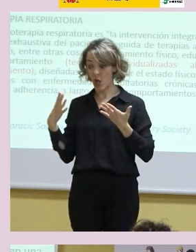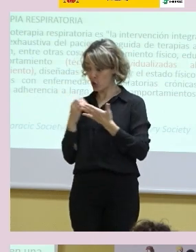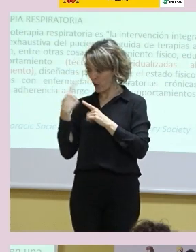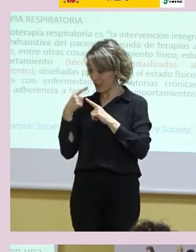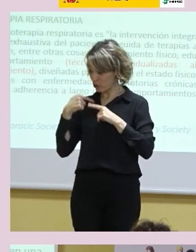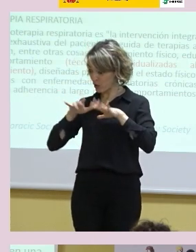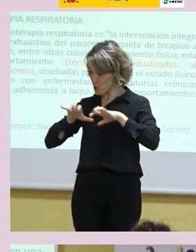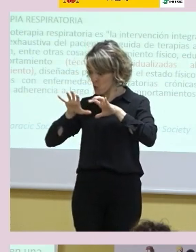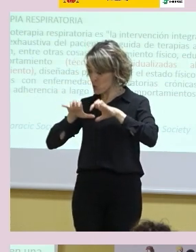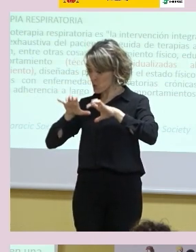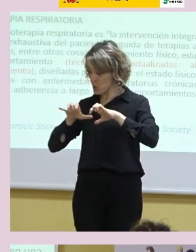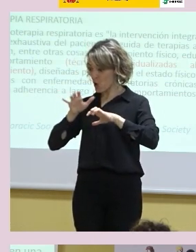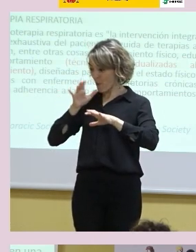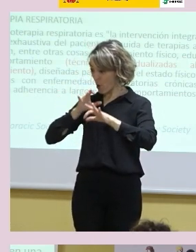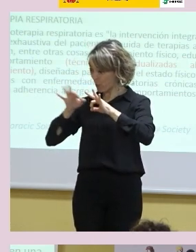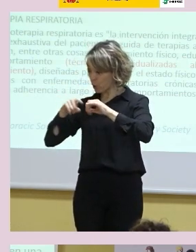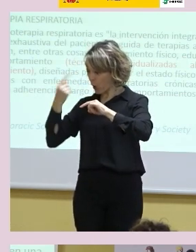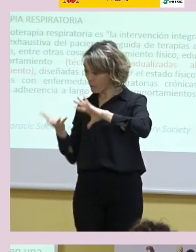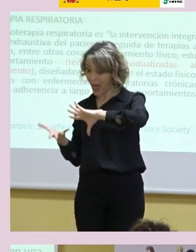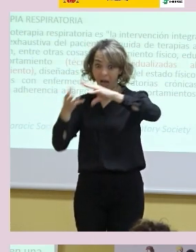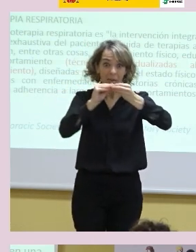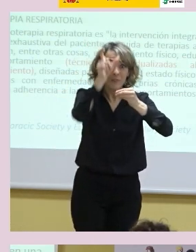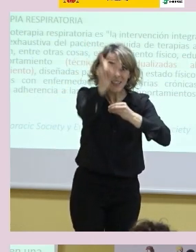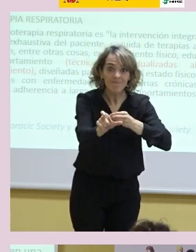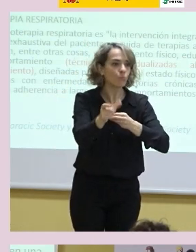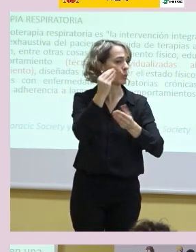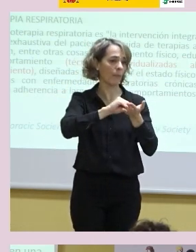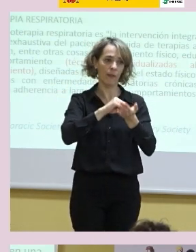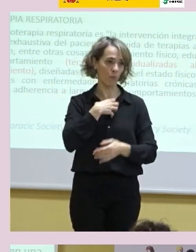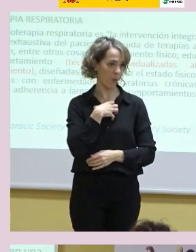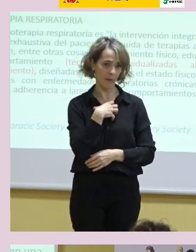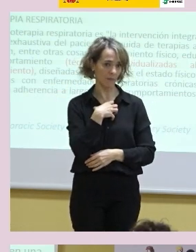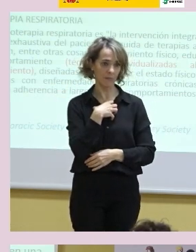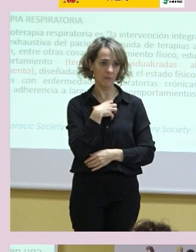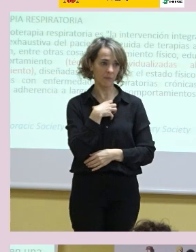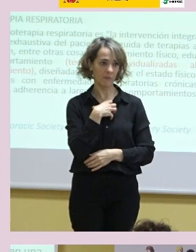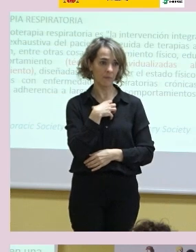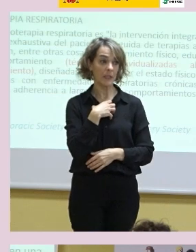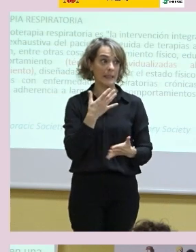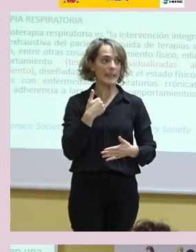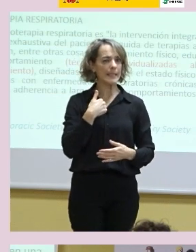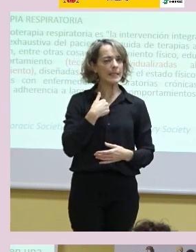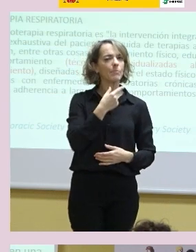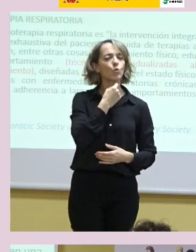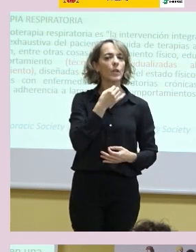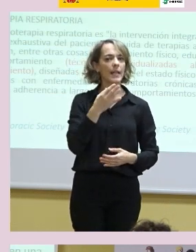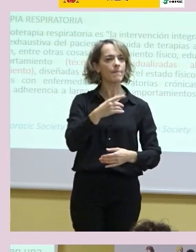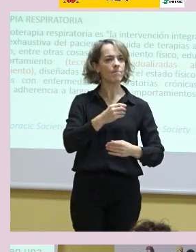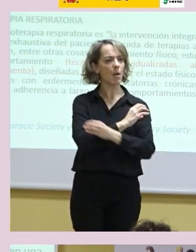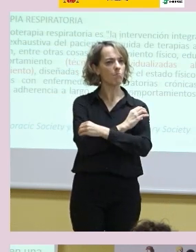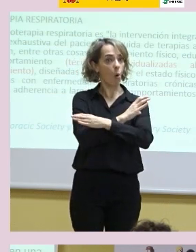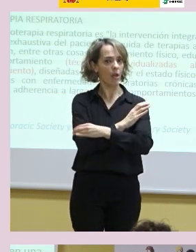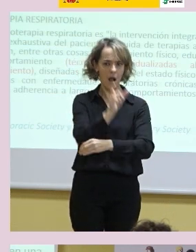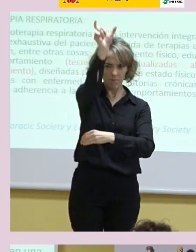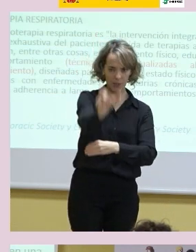aprendemos por protocolo se puede aplicar a todos los pacientes. Y sobre todo a mí me gusta empoderar al paciente, que sea